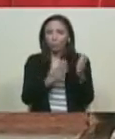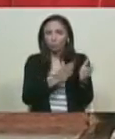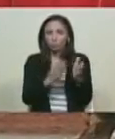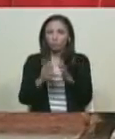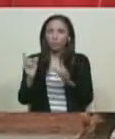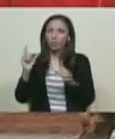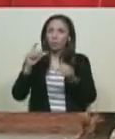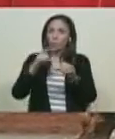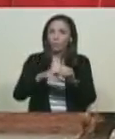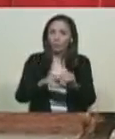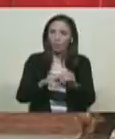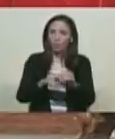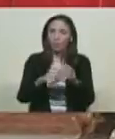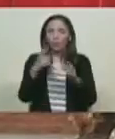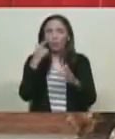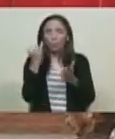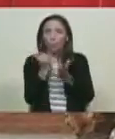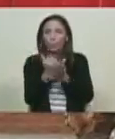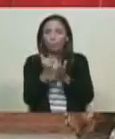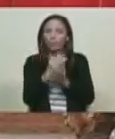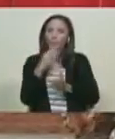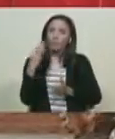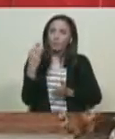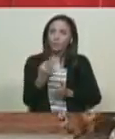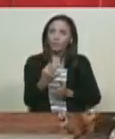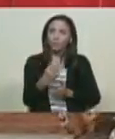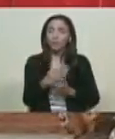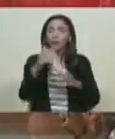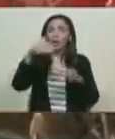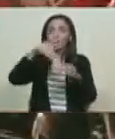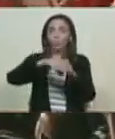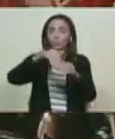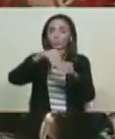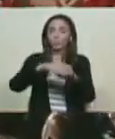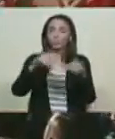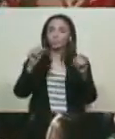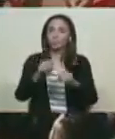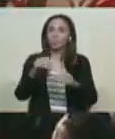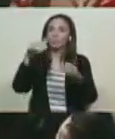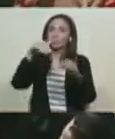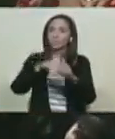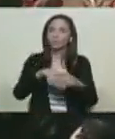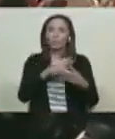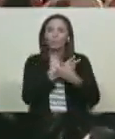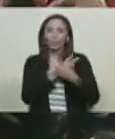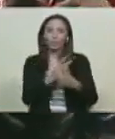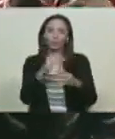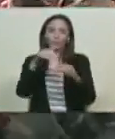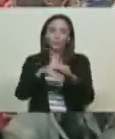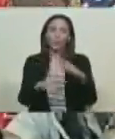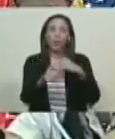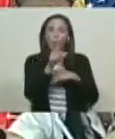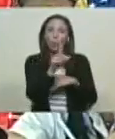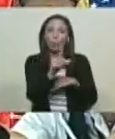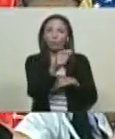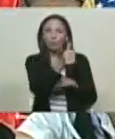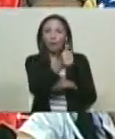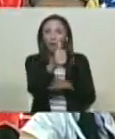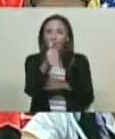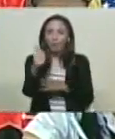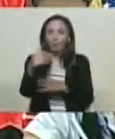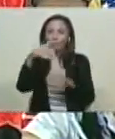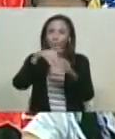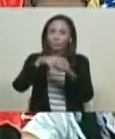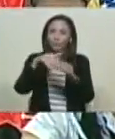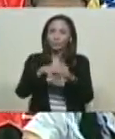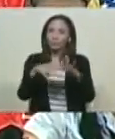incorporando y verificando cada voto, cada voluntad, uno por uno, de cada centro de